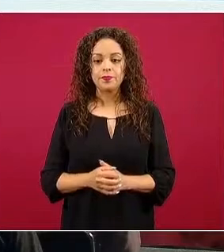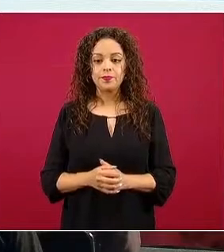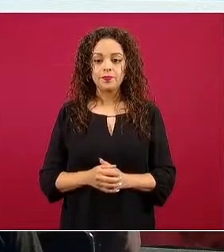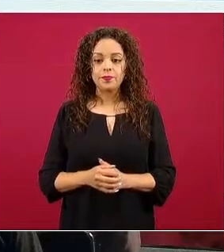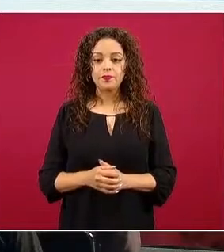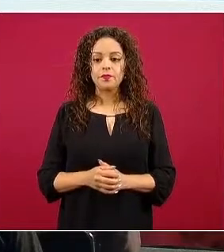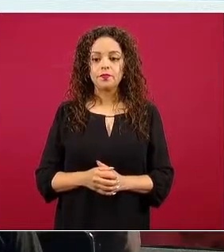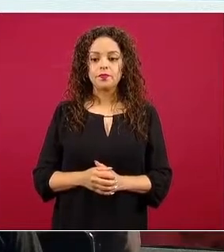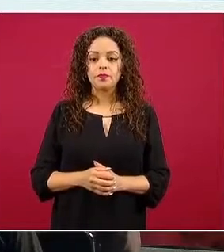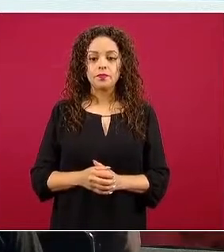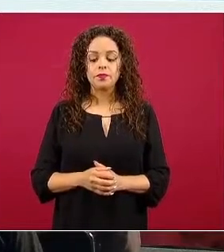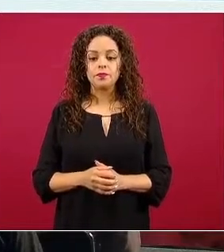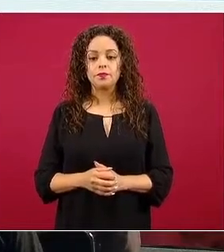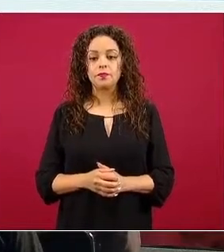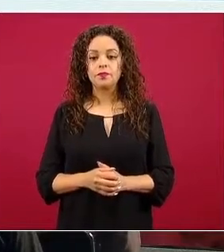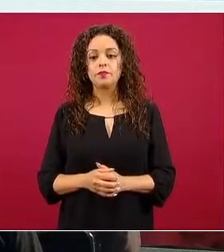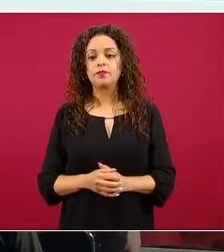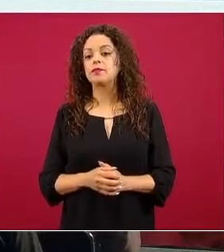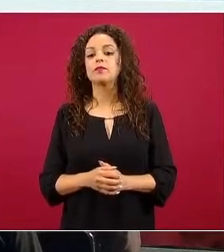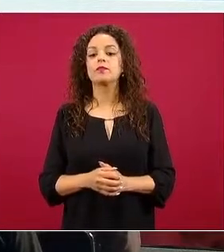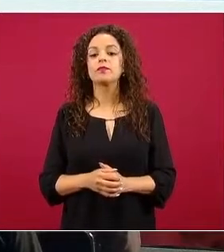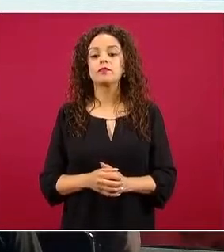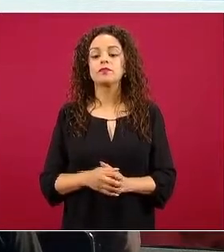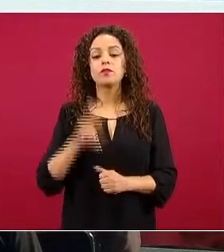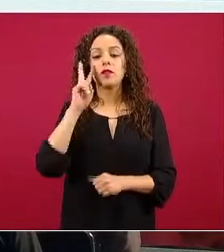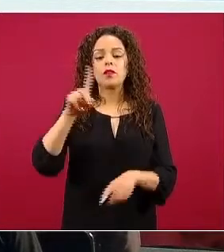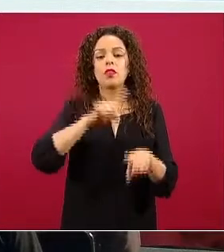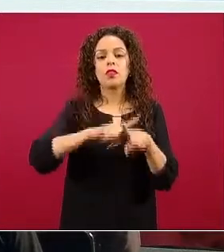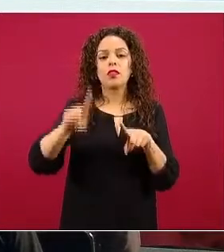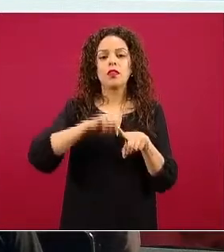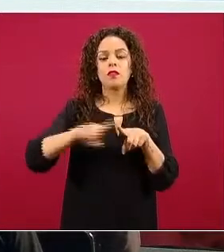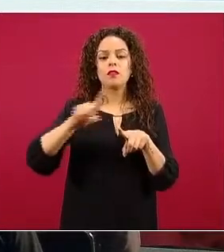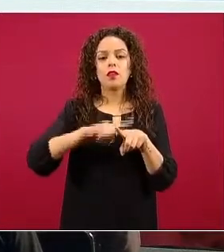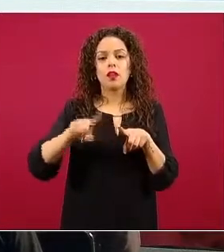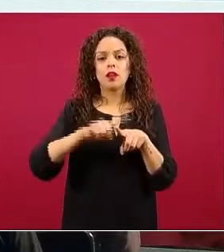Curvas epidémicas de diferentes